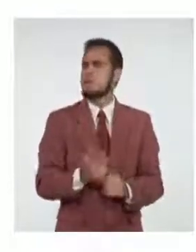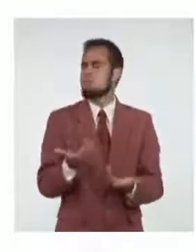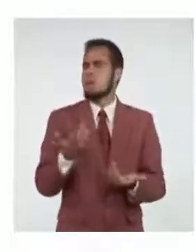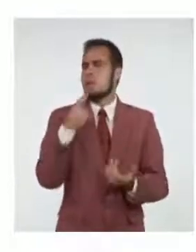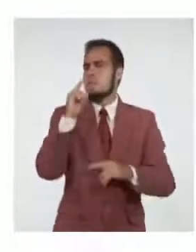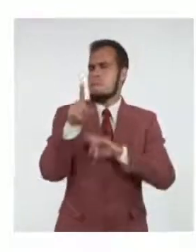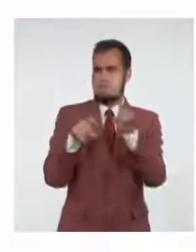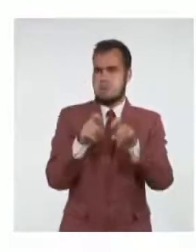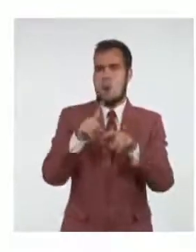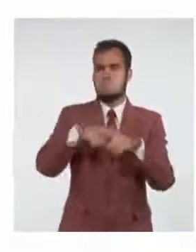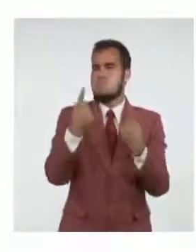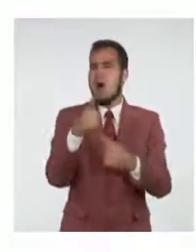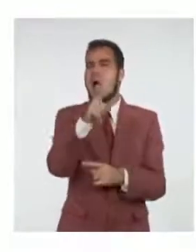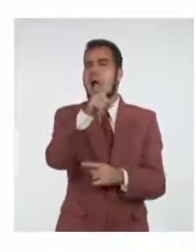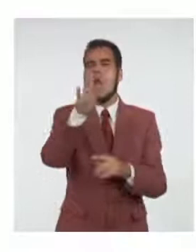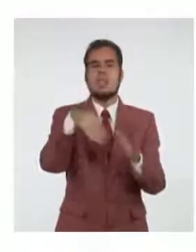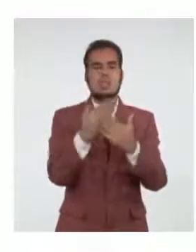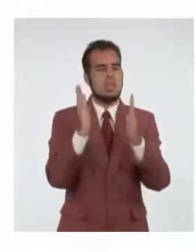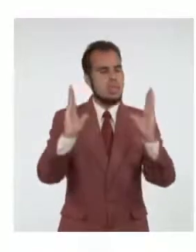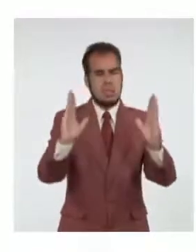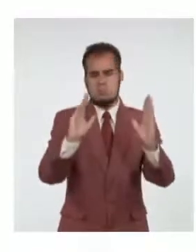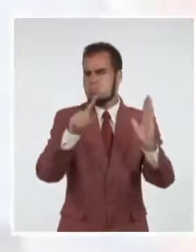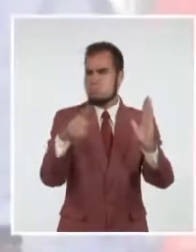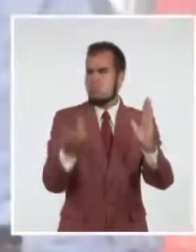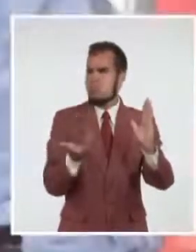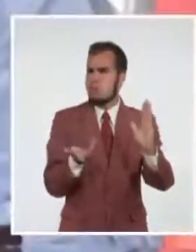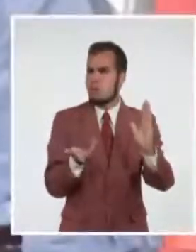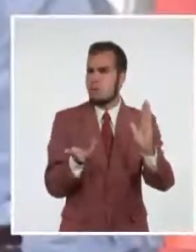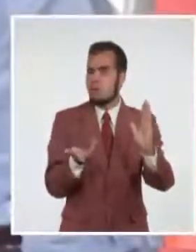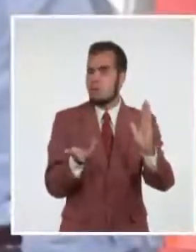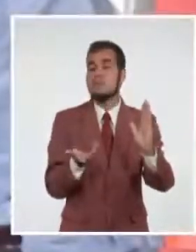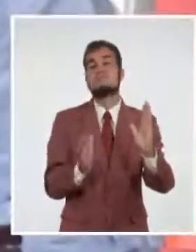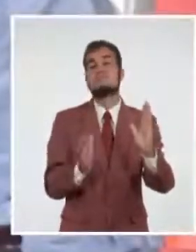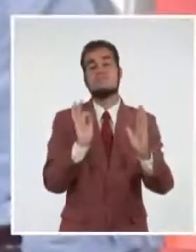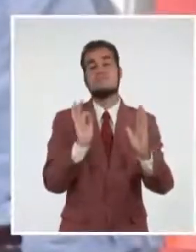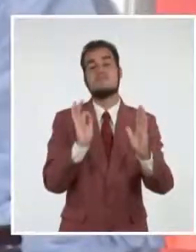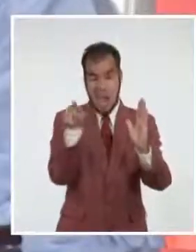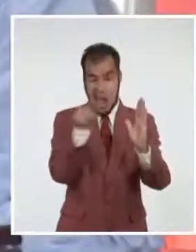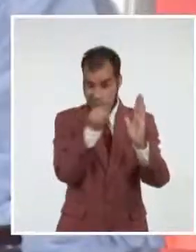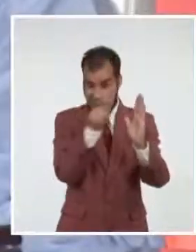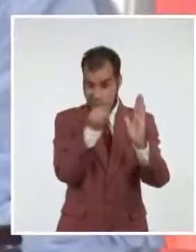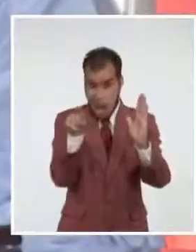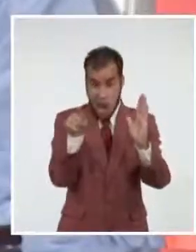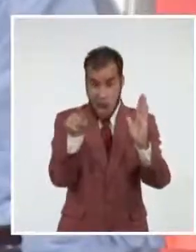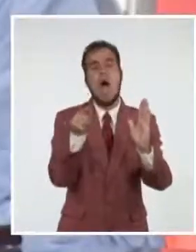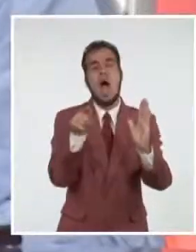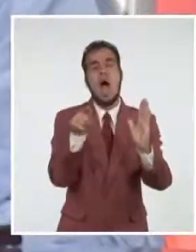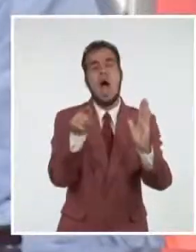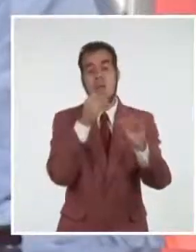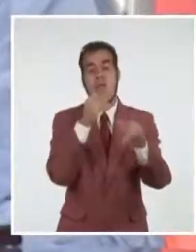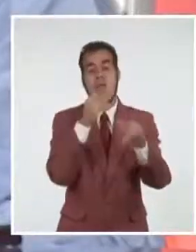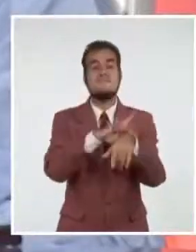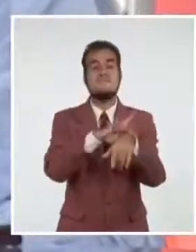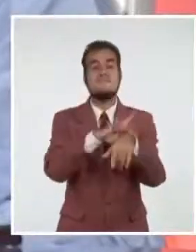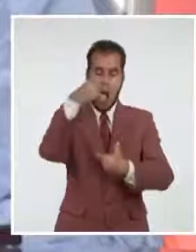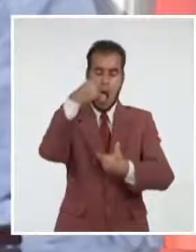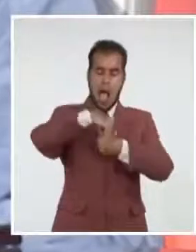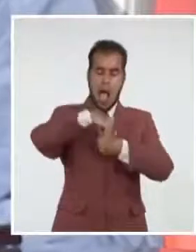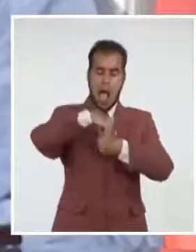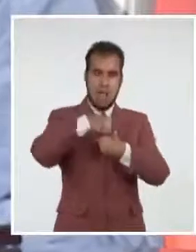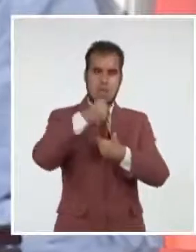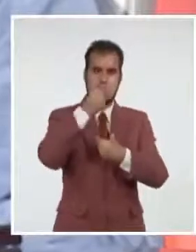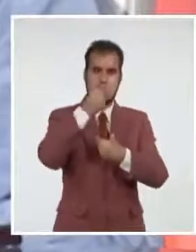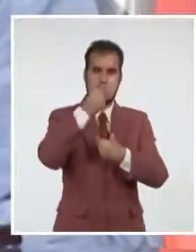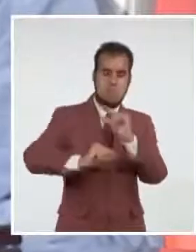una pregunta de es la cultura de la población. Bueno, porque es el periodo de incubación máximo de la enfermedad. ¿Qué es lo que es el periodo de incubación? El